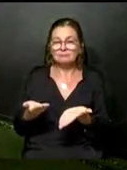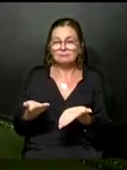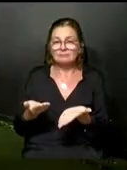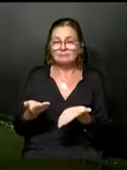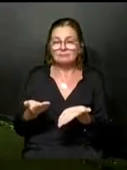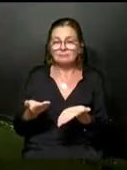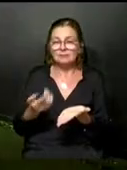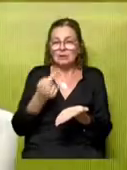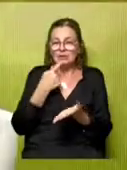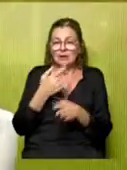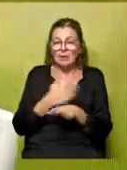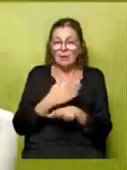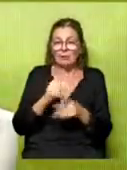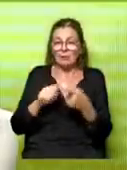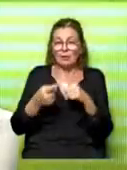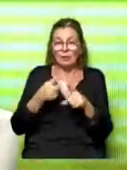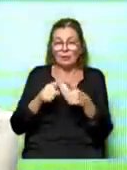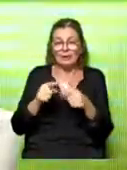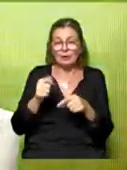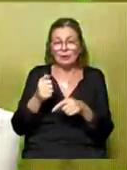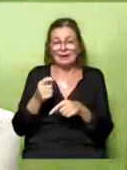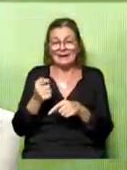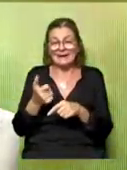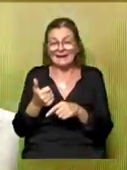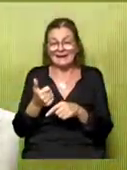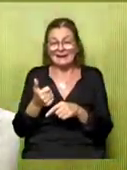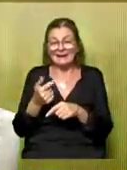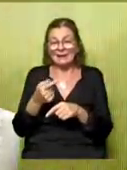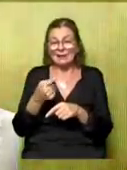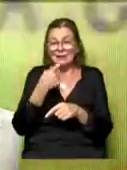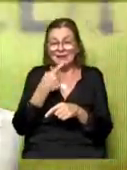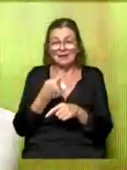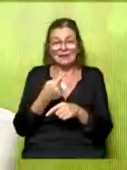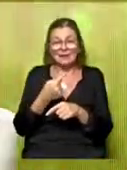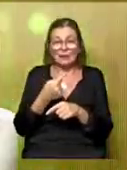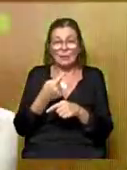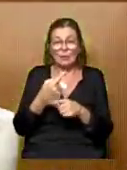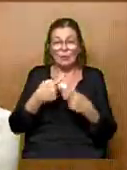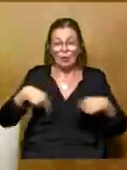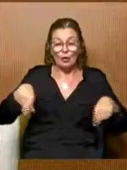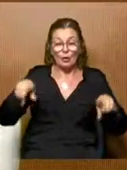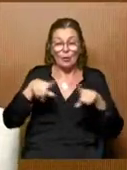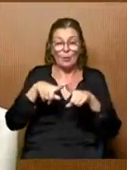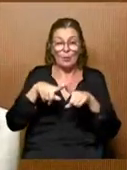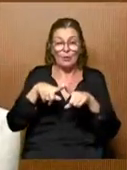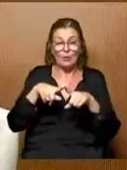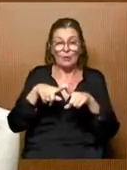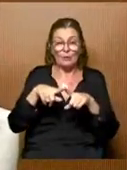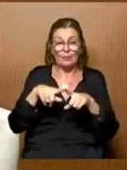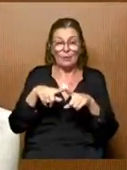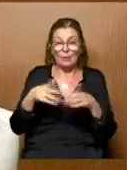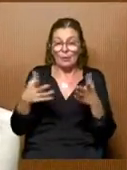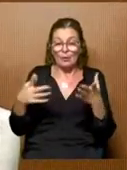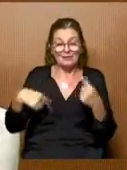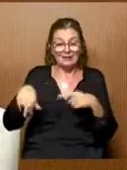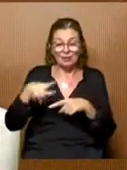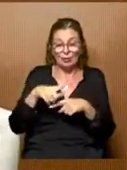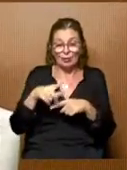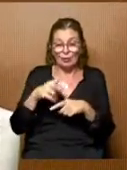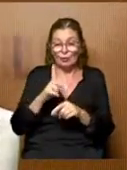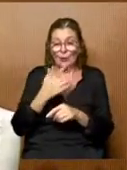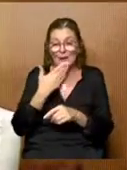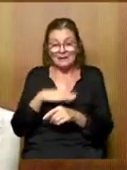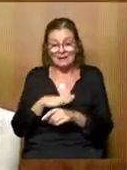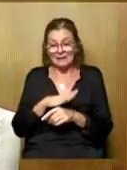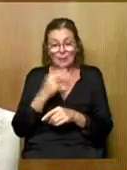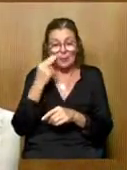como señalábamos y como estábamos discutiendo recién, yo decía, es un suicidio colectivo. O sea, estamos dándonos un tiro en el pie colectivamente,